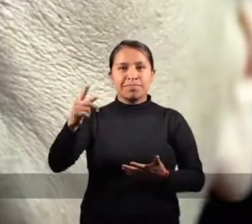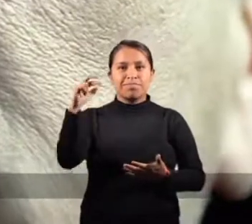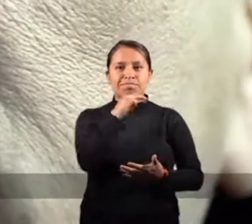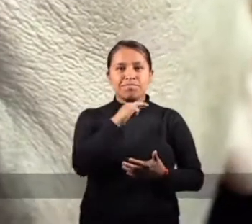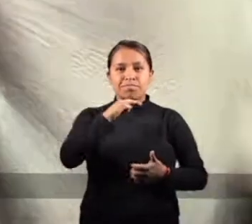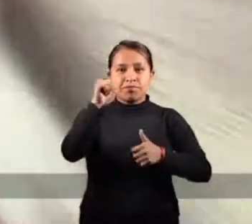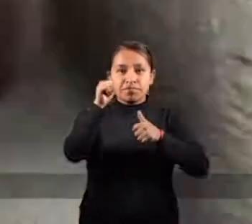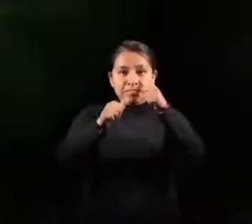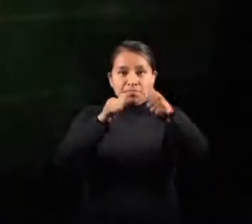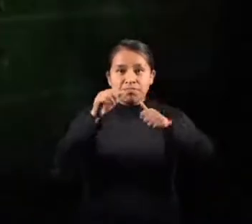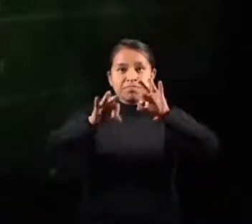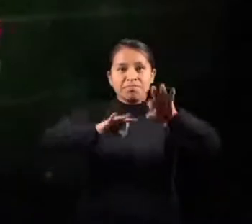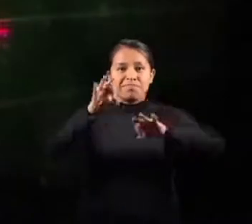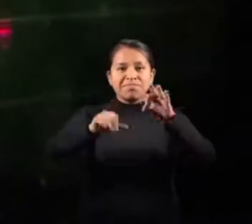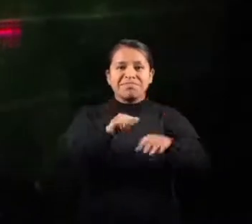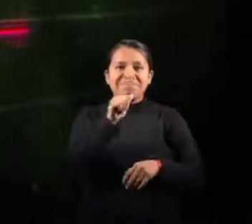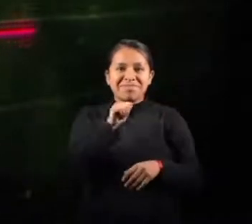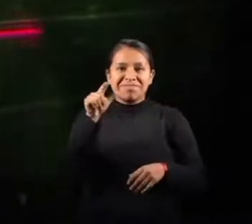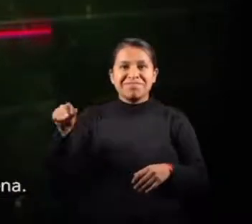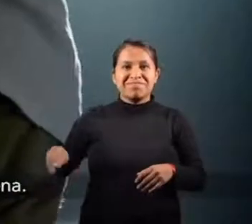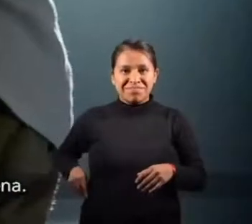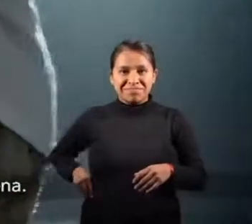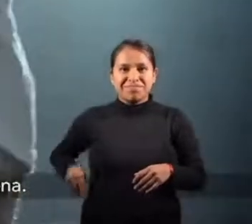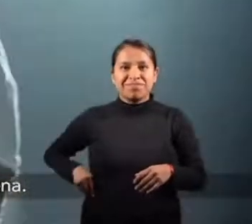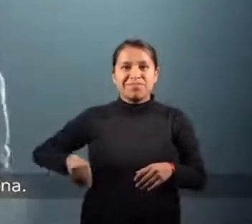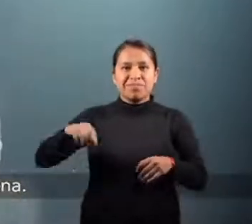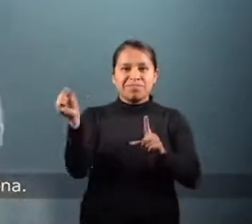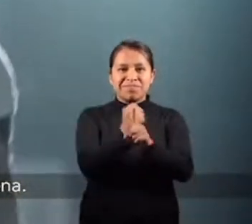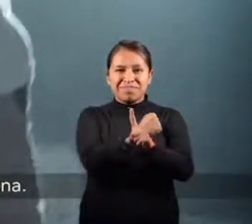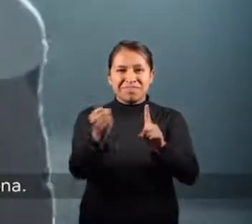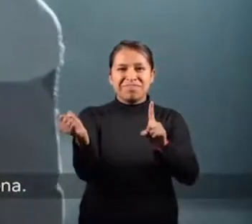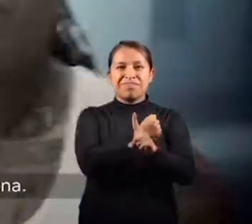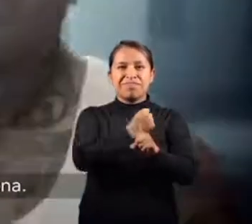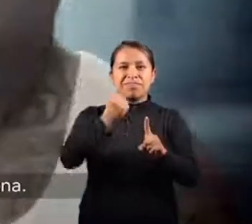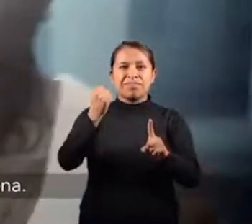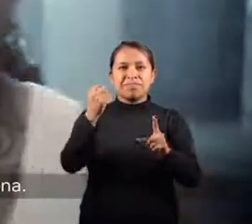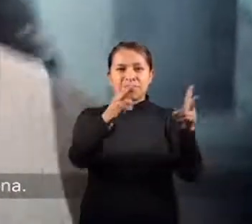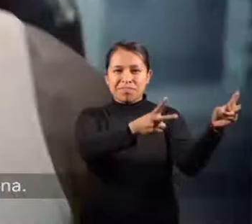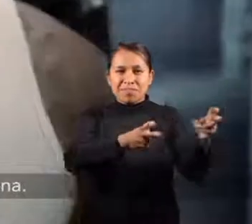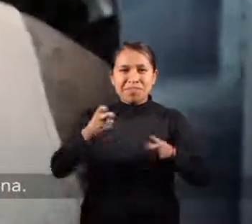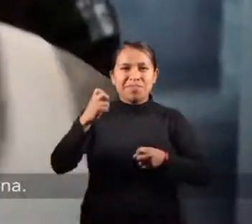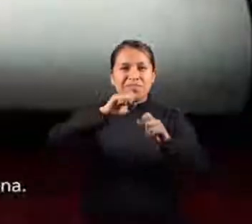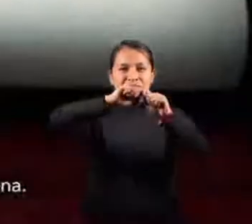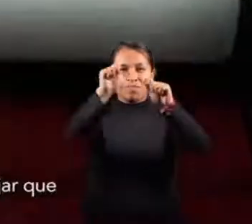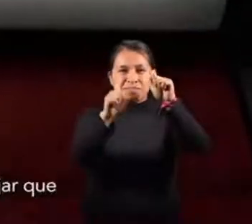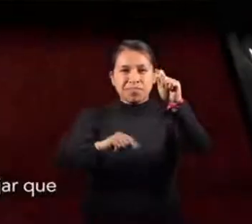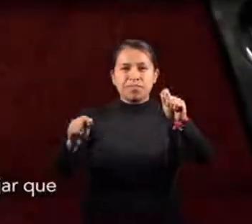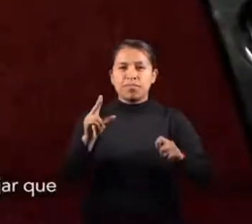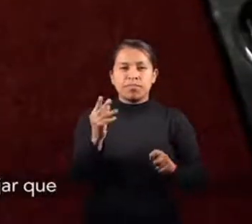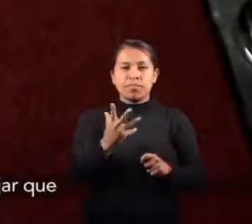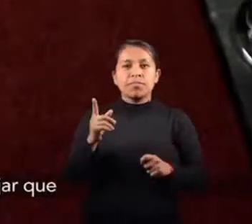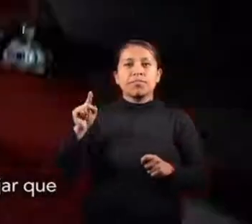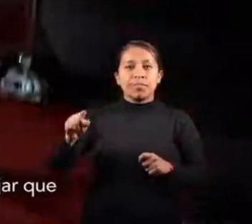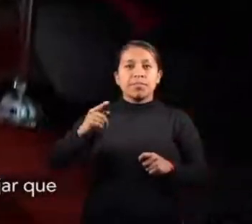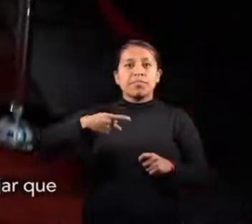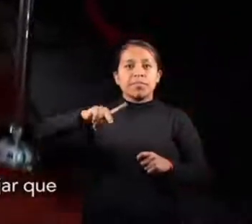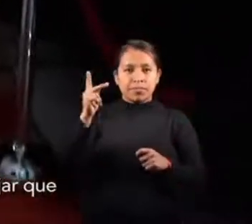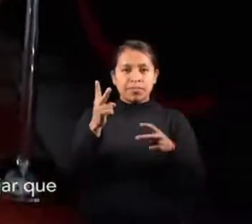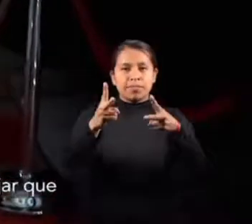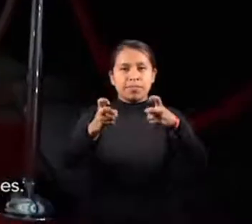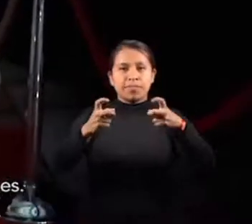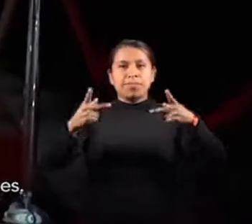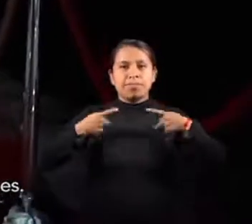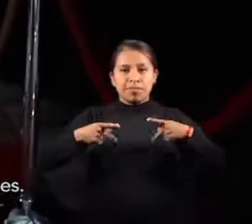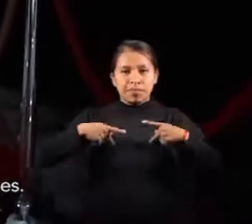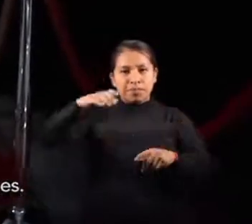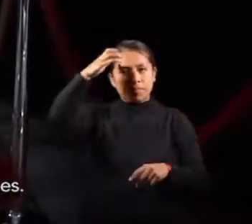e inteligente, sí lo es. La violencia en el país no es culpa de Morena. Tratar a los rateros y asesinos con abrazos y